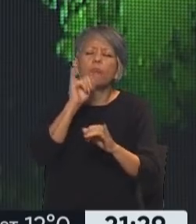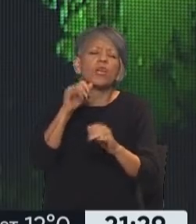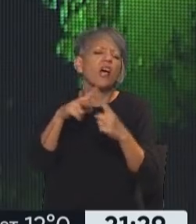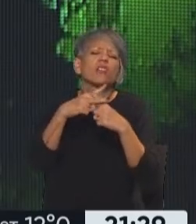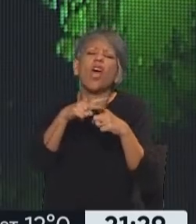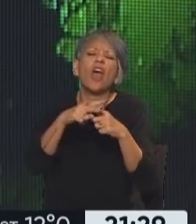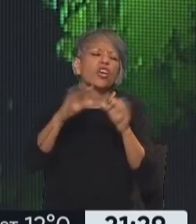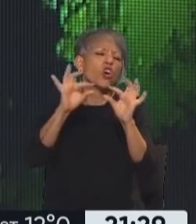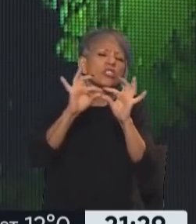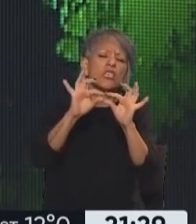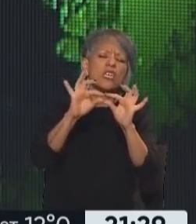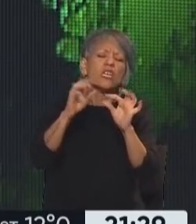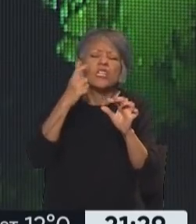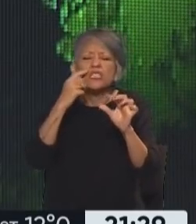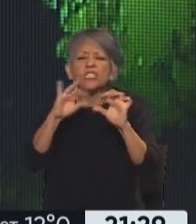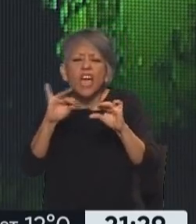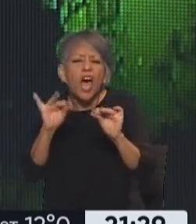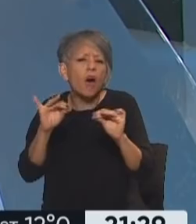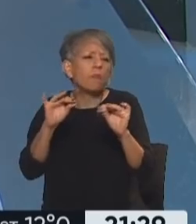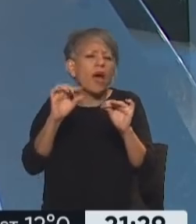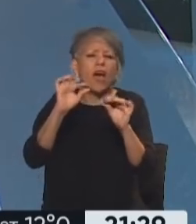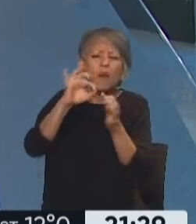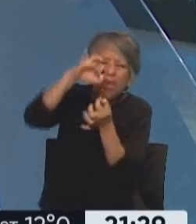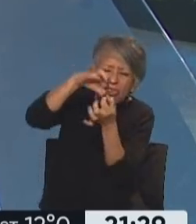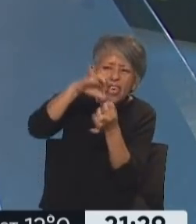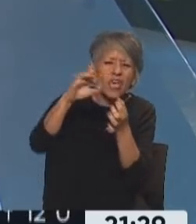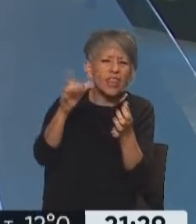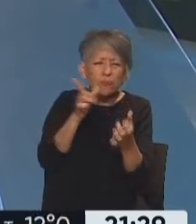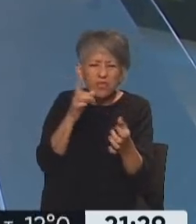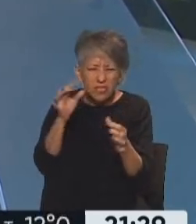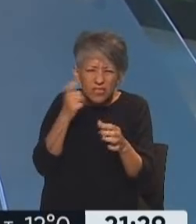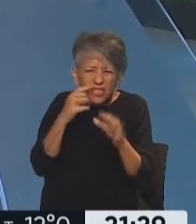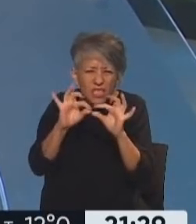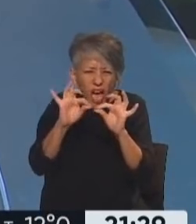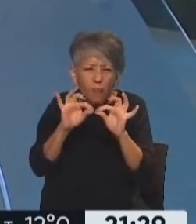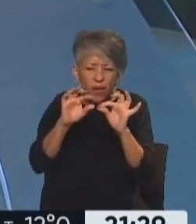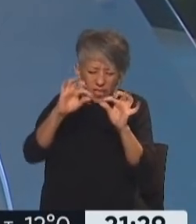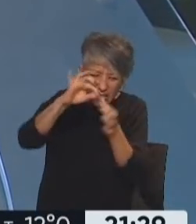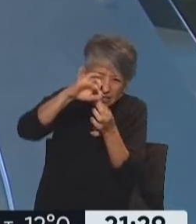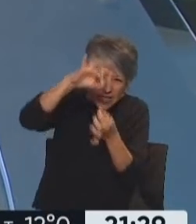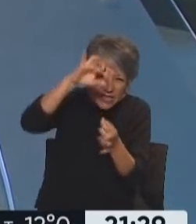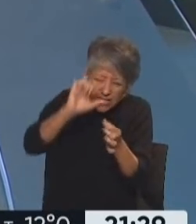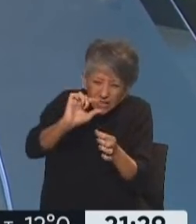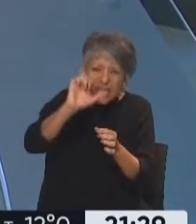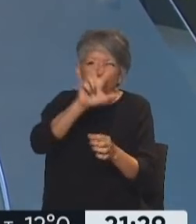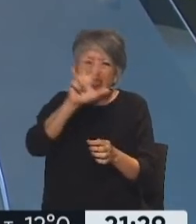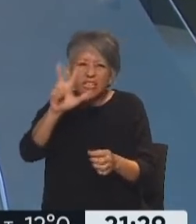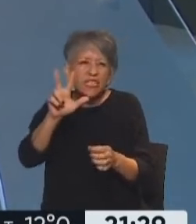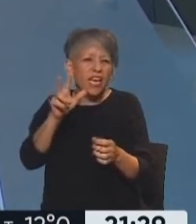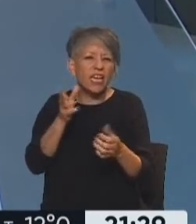los espesores de los caños. Una chapa de 33, creo que es una chapa, lo que se referencia de 33 milímetros de espesor. ¿Por qué no pidió de